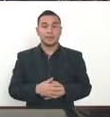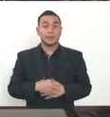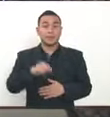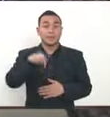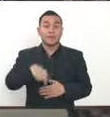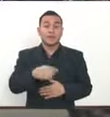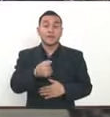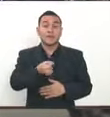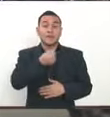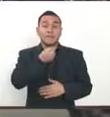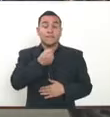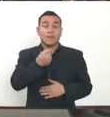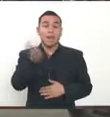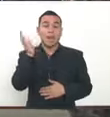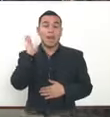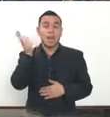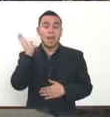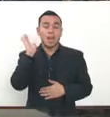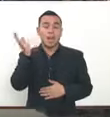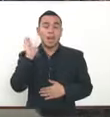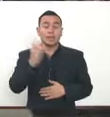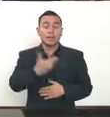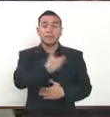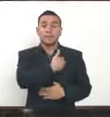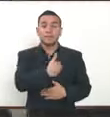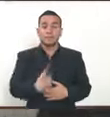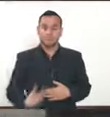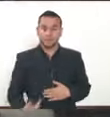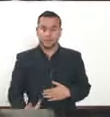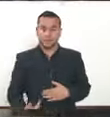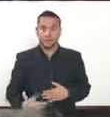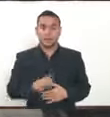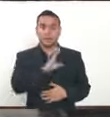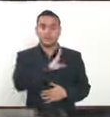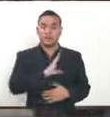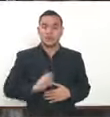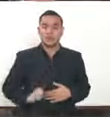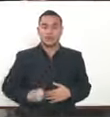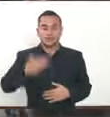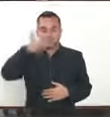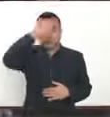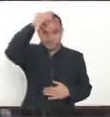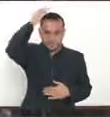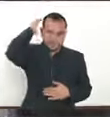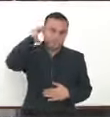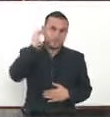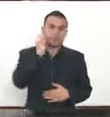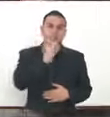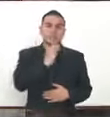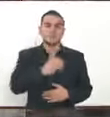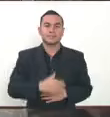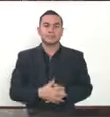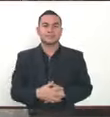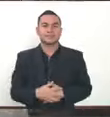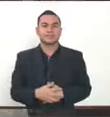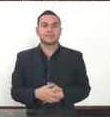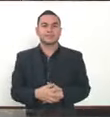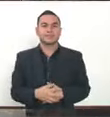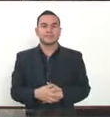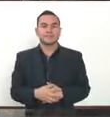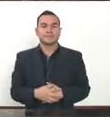es el mensaje a la nación del Presidente de la República, Nayib Bukele.